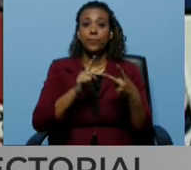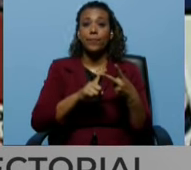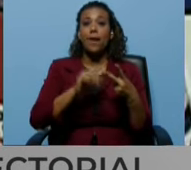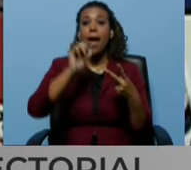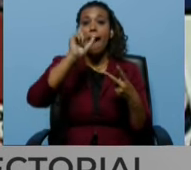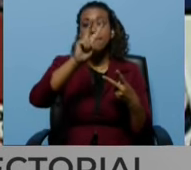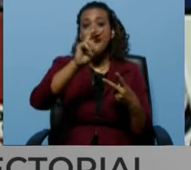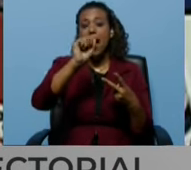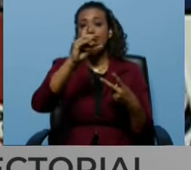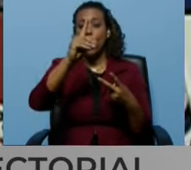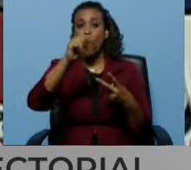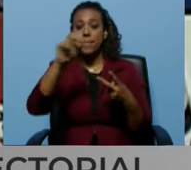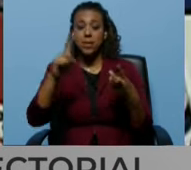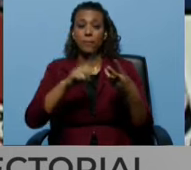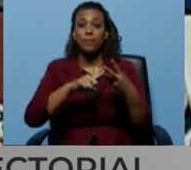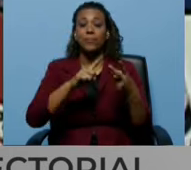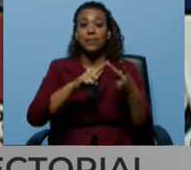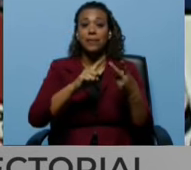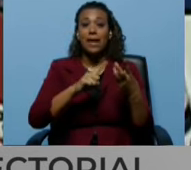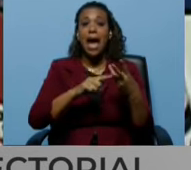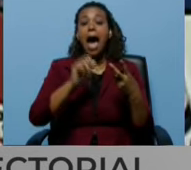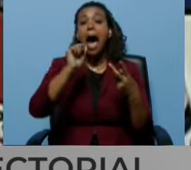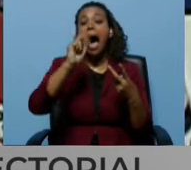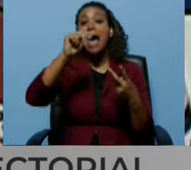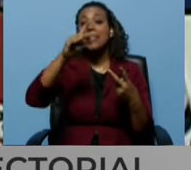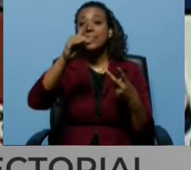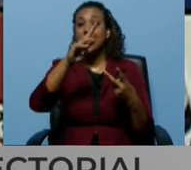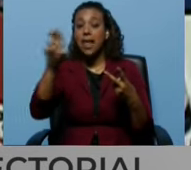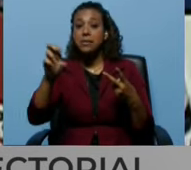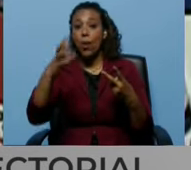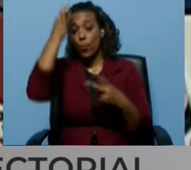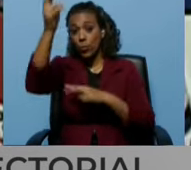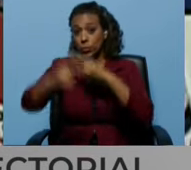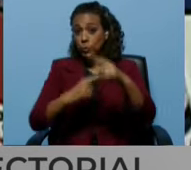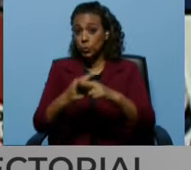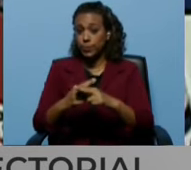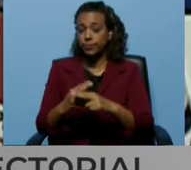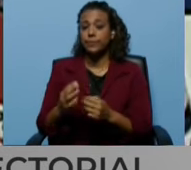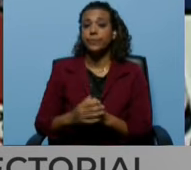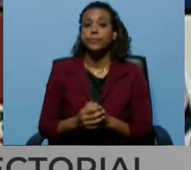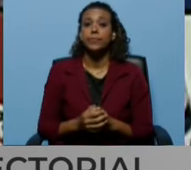Badovinos y Andrés Martínez Adasme, en Puerto Ayacucho.